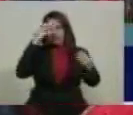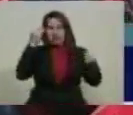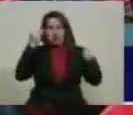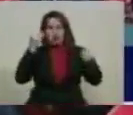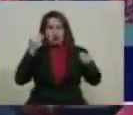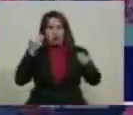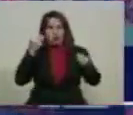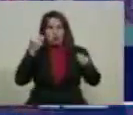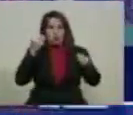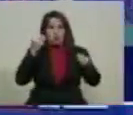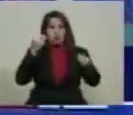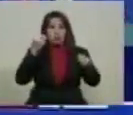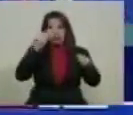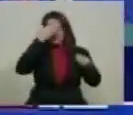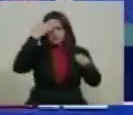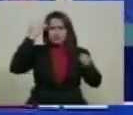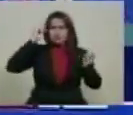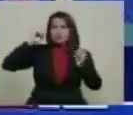pasaron a la historia